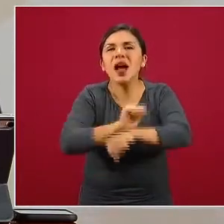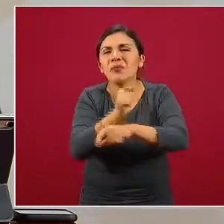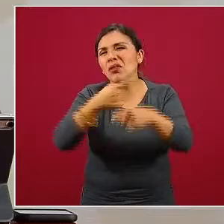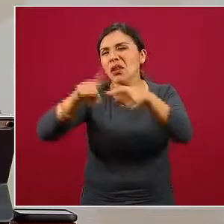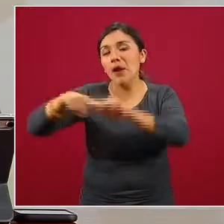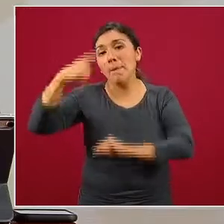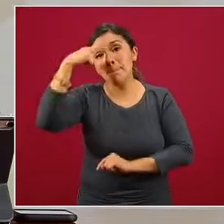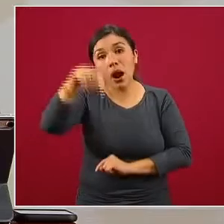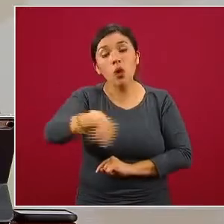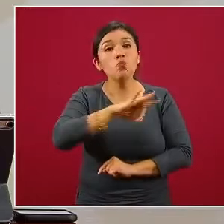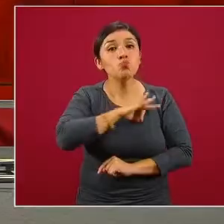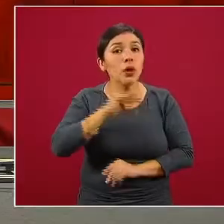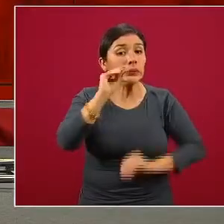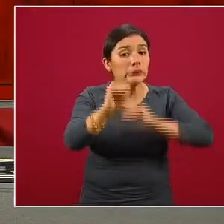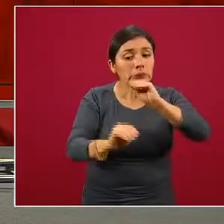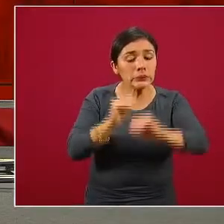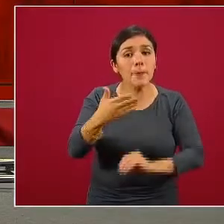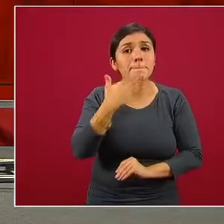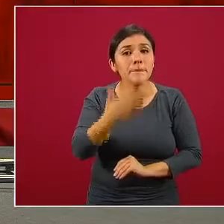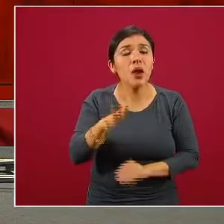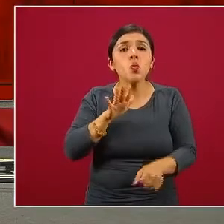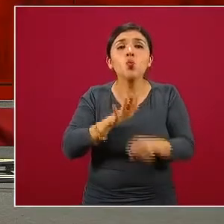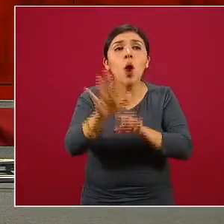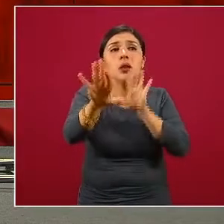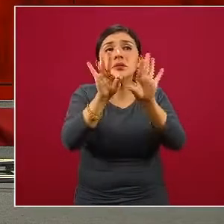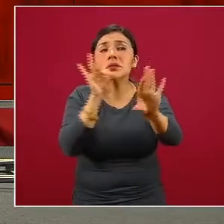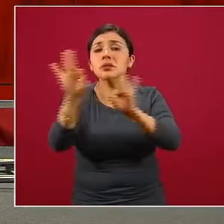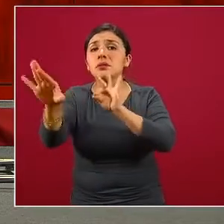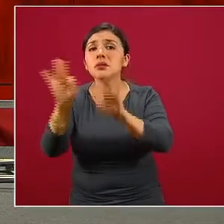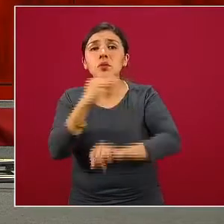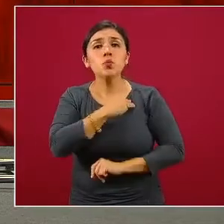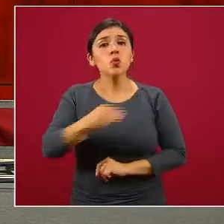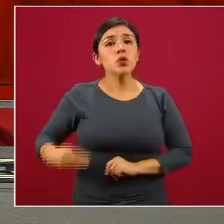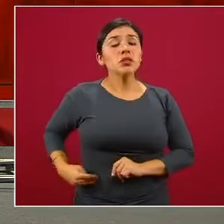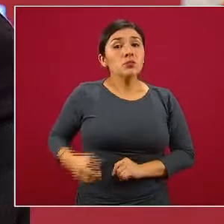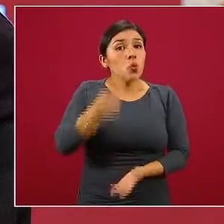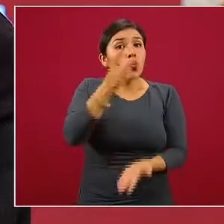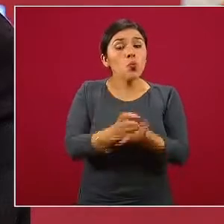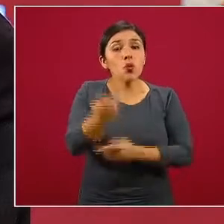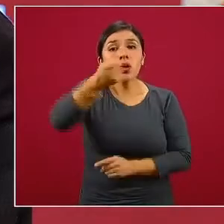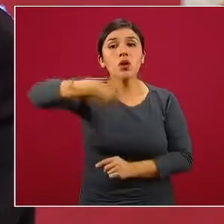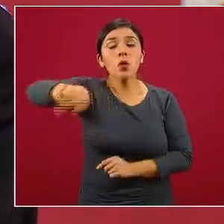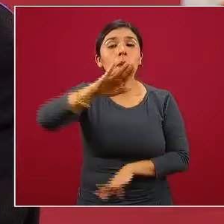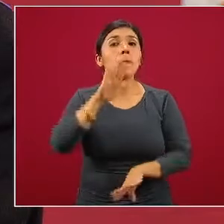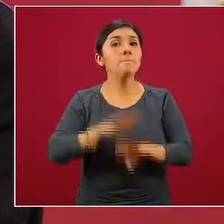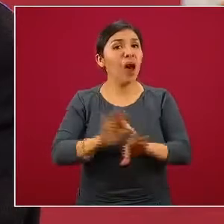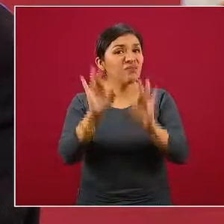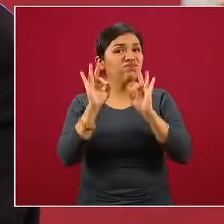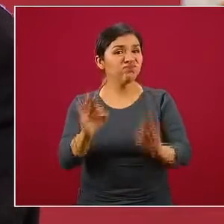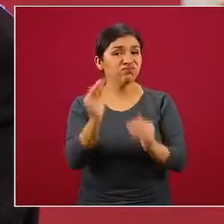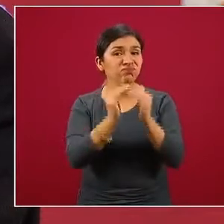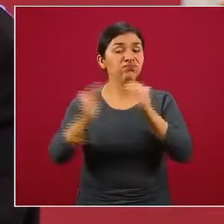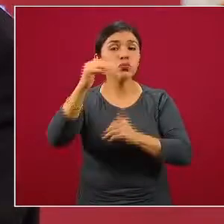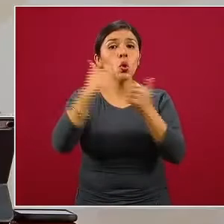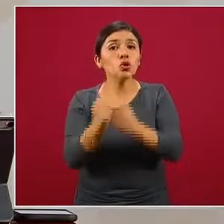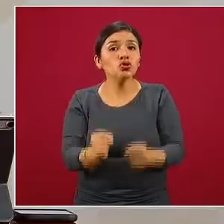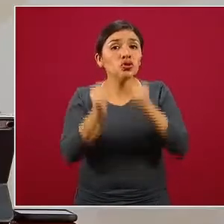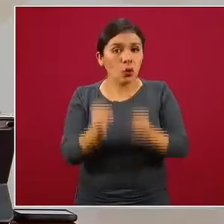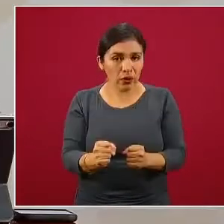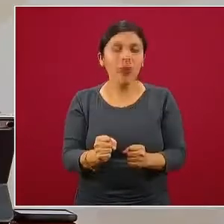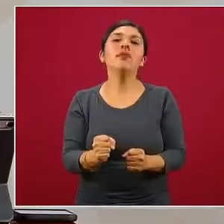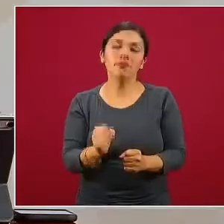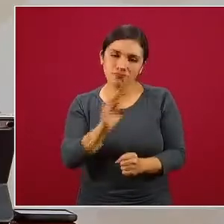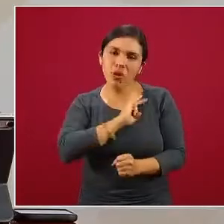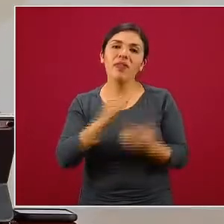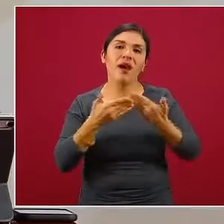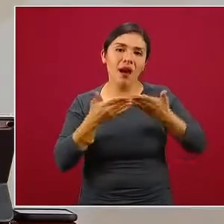para poder refinar la selección de los municipios, solo aquellos que estén en el nivel más alto de seguridad para